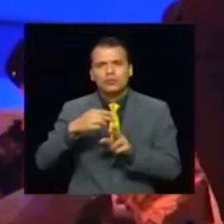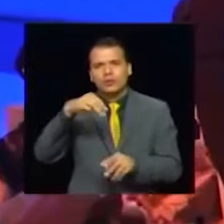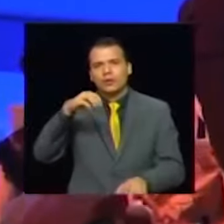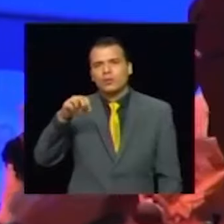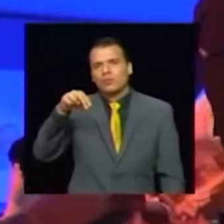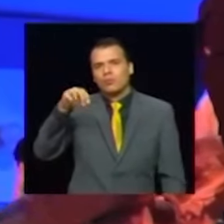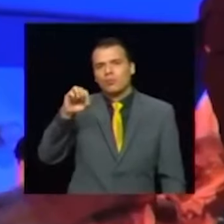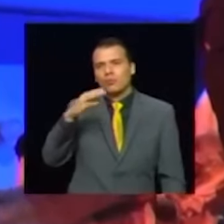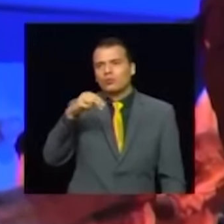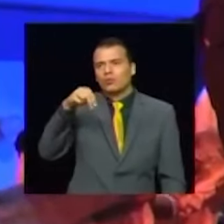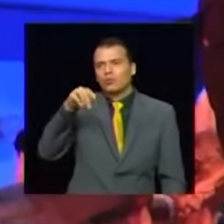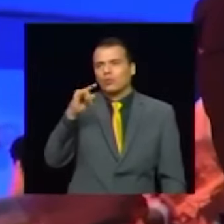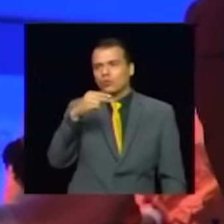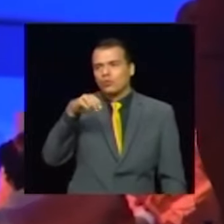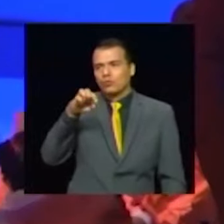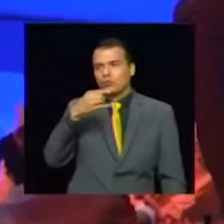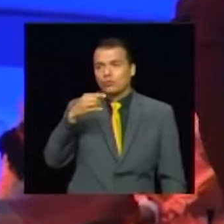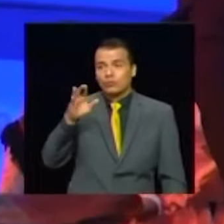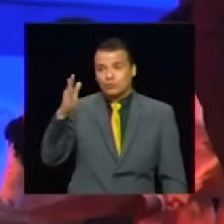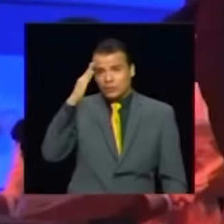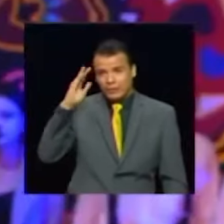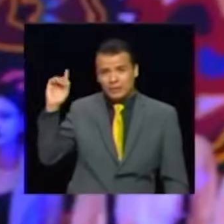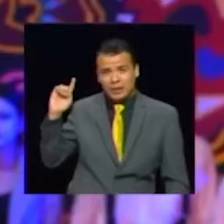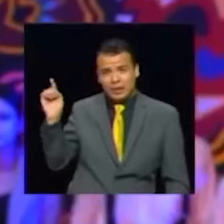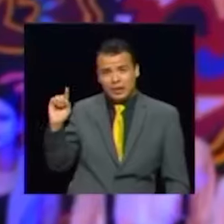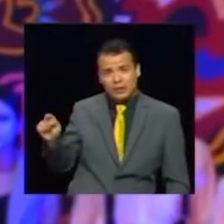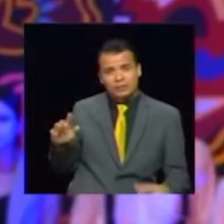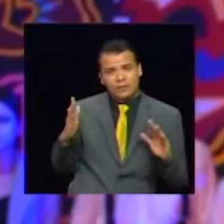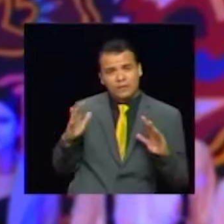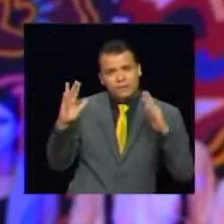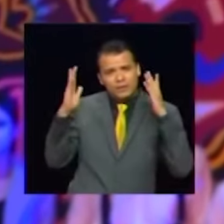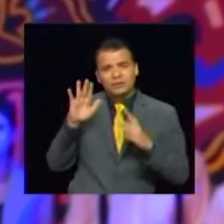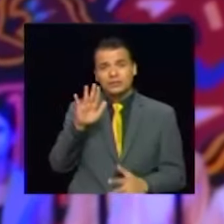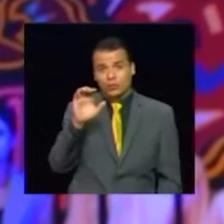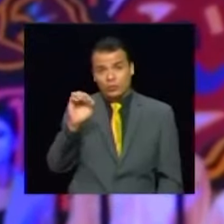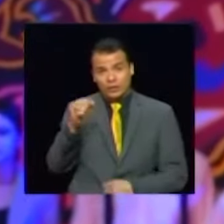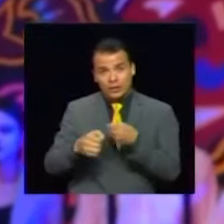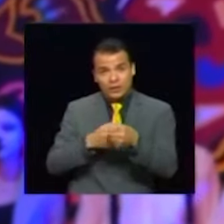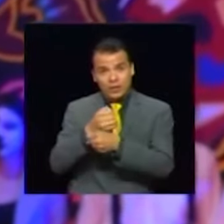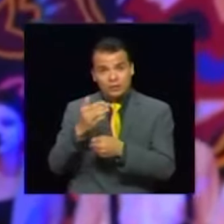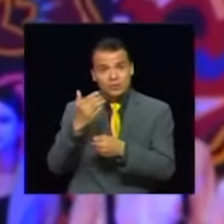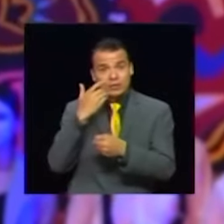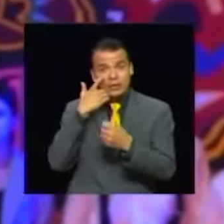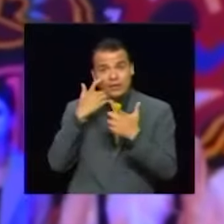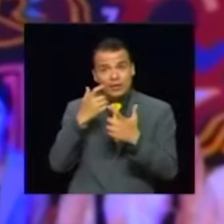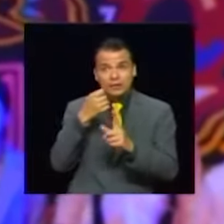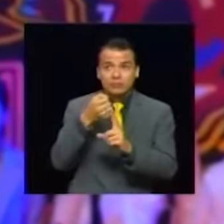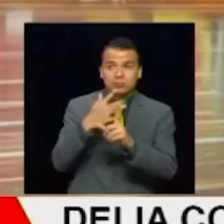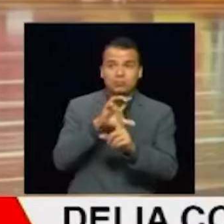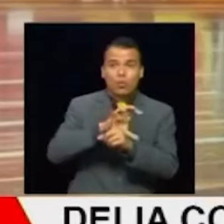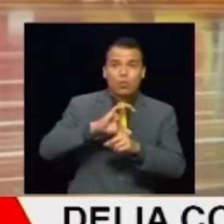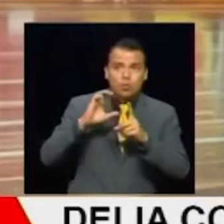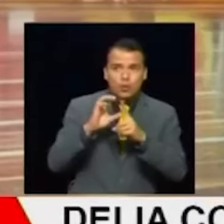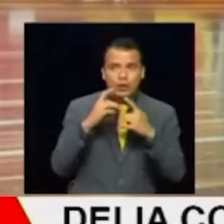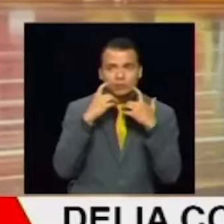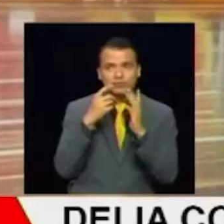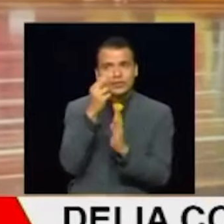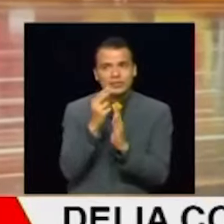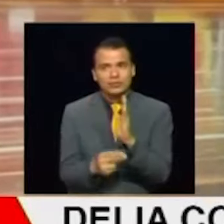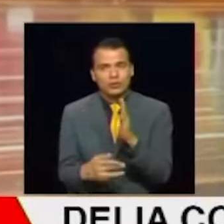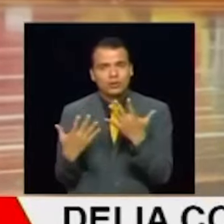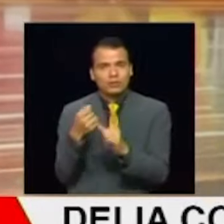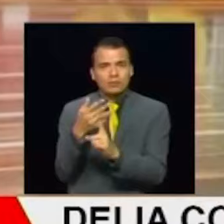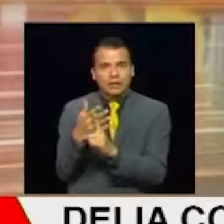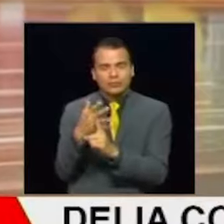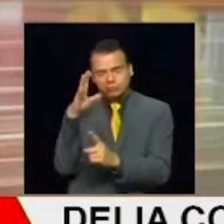rica historia y profundo significado cultural que este festival ha aportado al pueblo que enamora. Canto por la Vida y los ginebrinos somos los